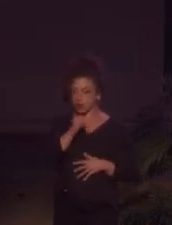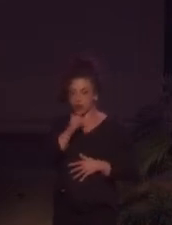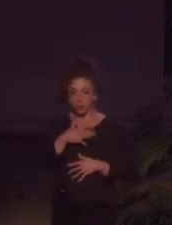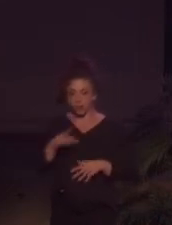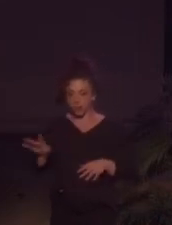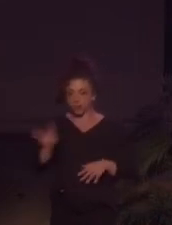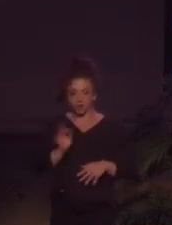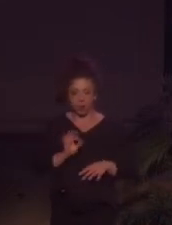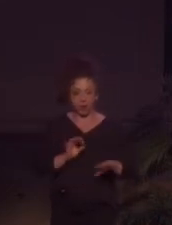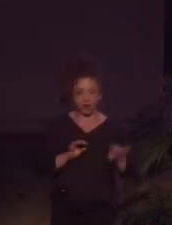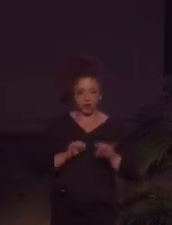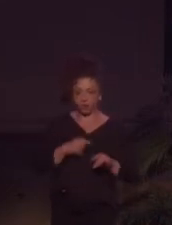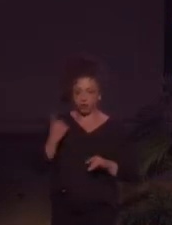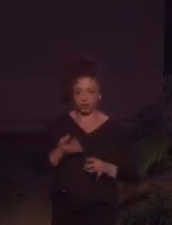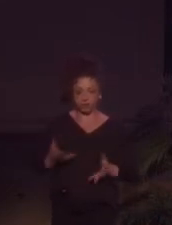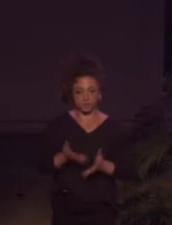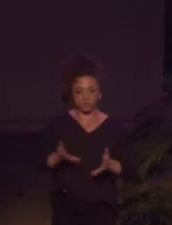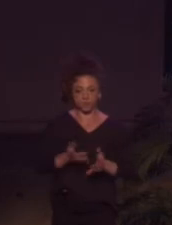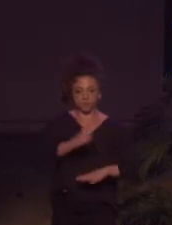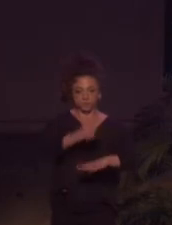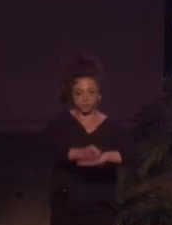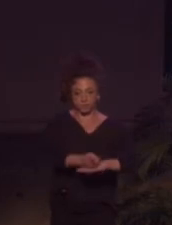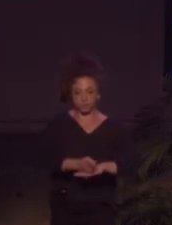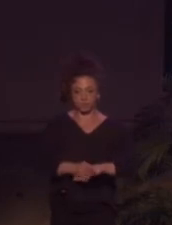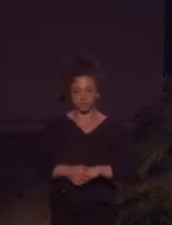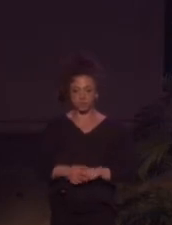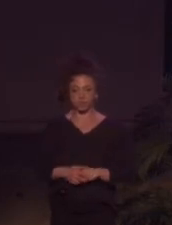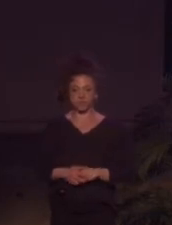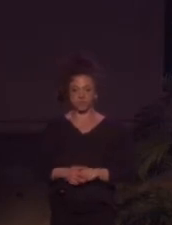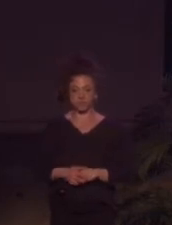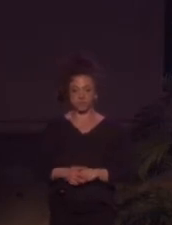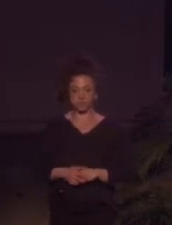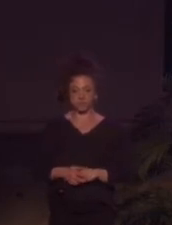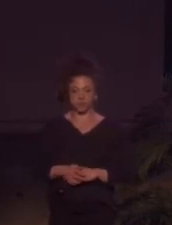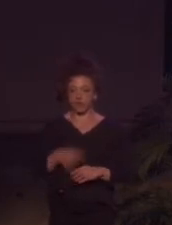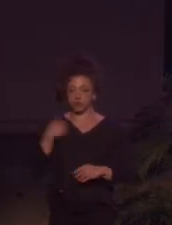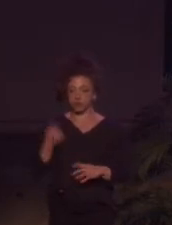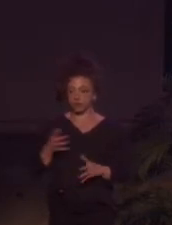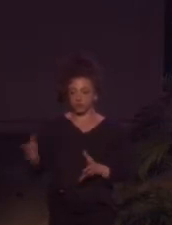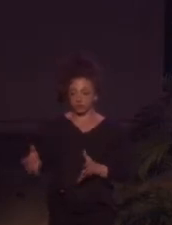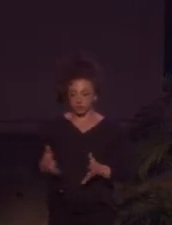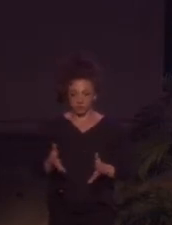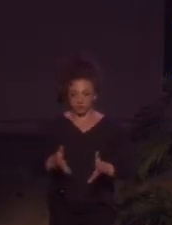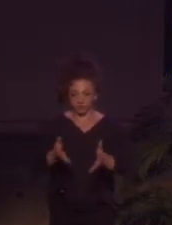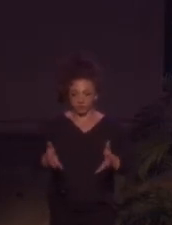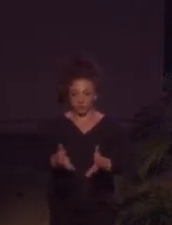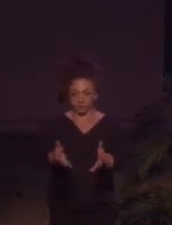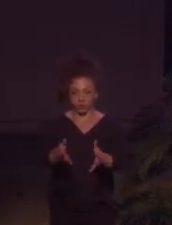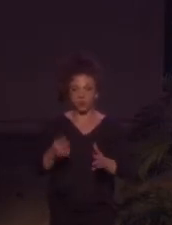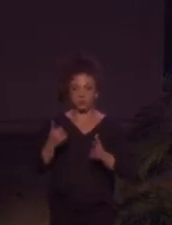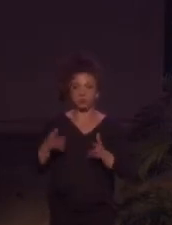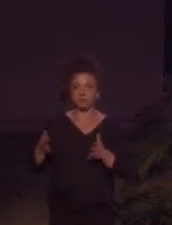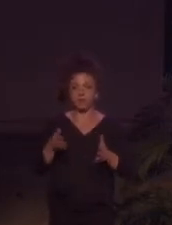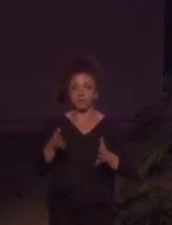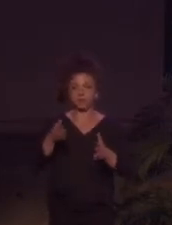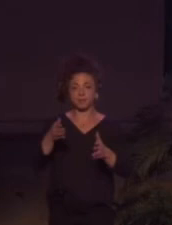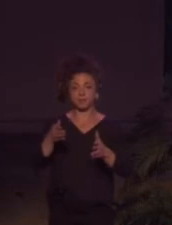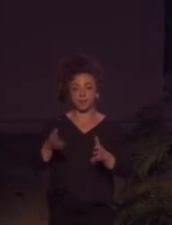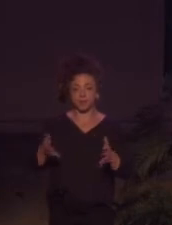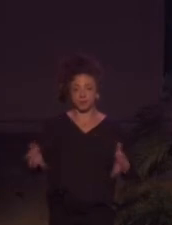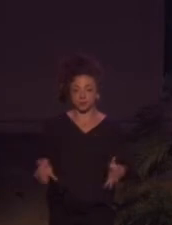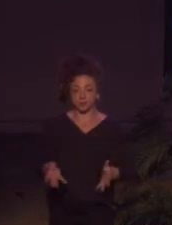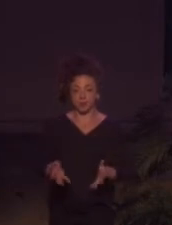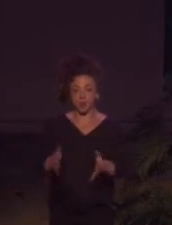hori etekin batena atzetik, ez? Eta orduan niri Ba, hori asko, asko aldatu zian ikusteak beraien